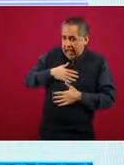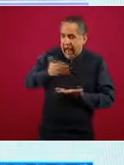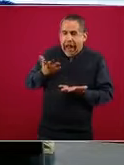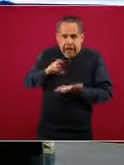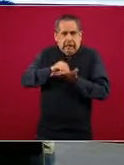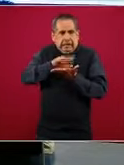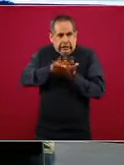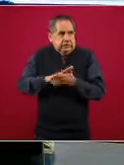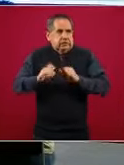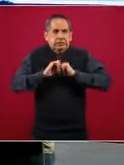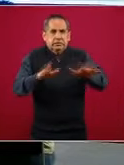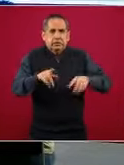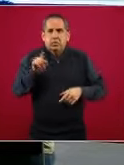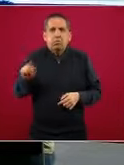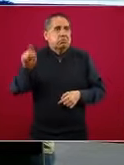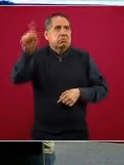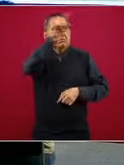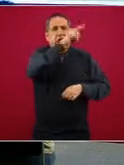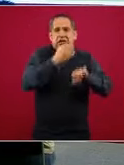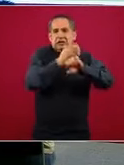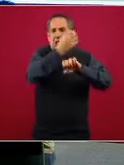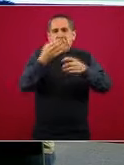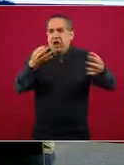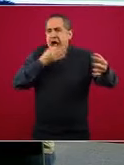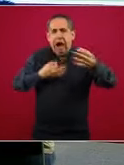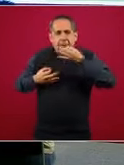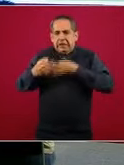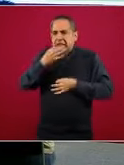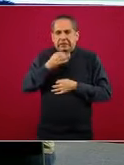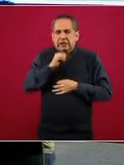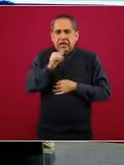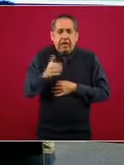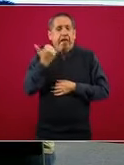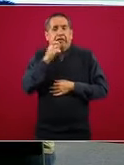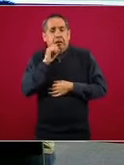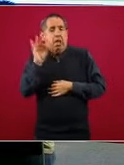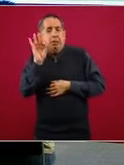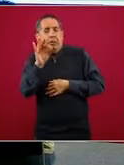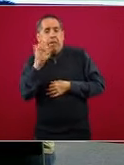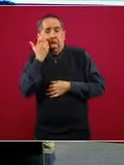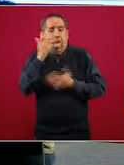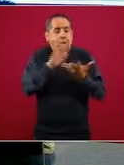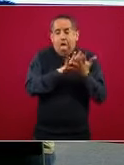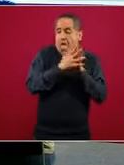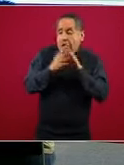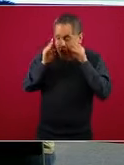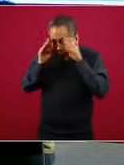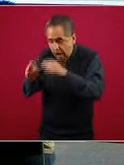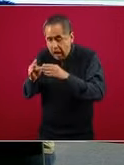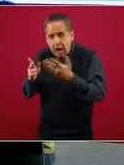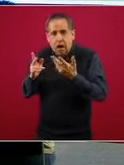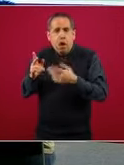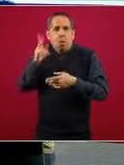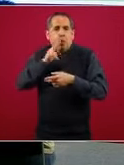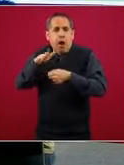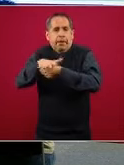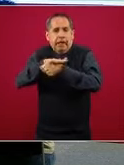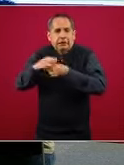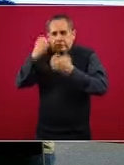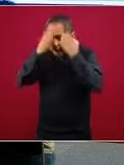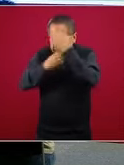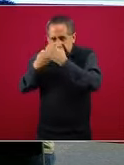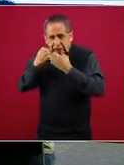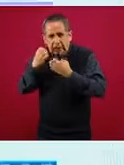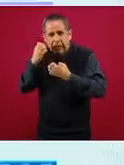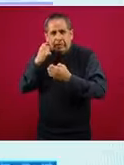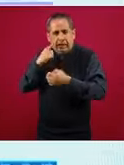ya realizadas. Y porque se está distrayendo la atención en hacer pruebas, y esto es en el nivel local,